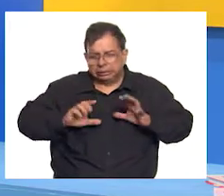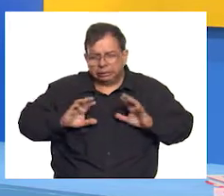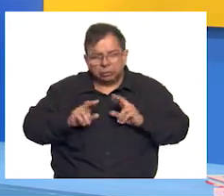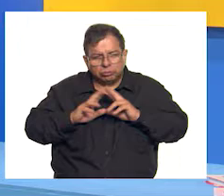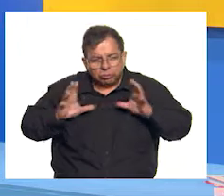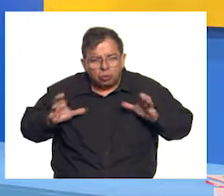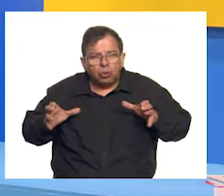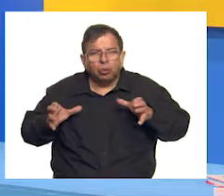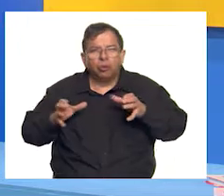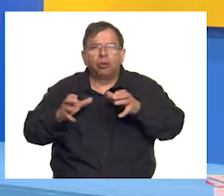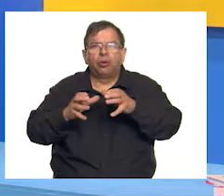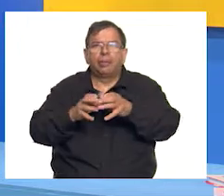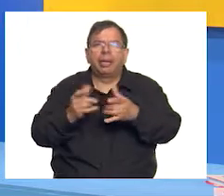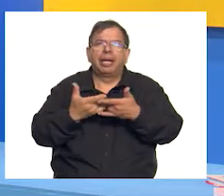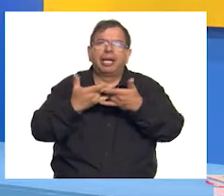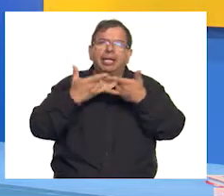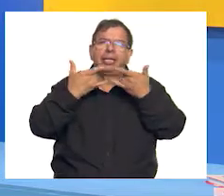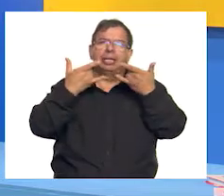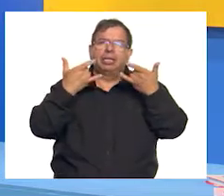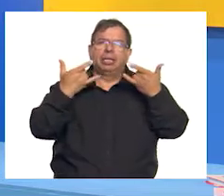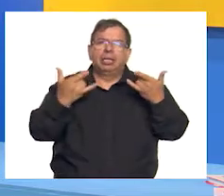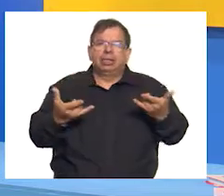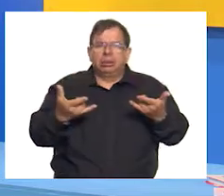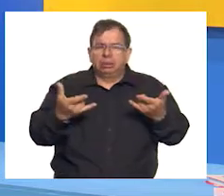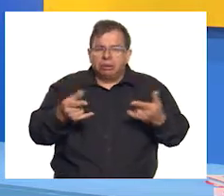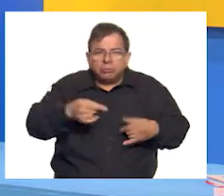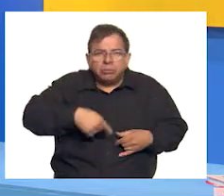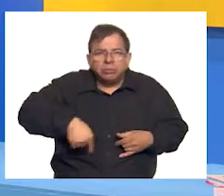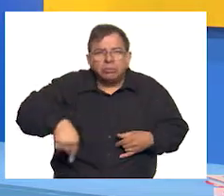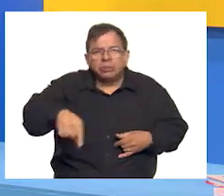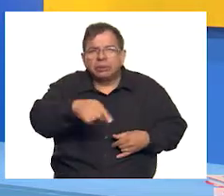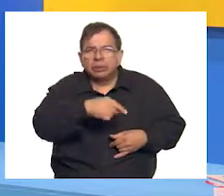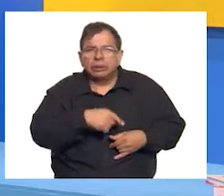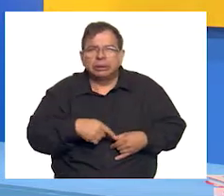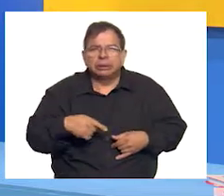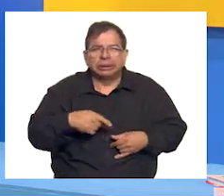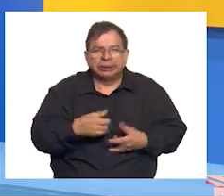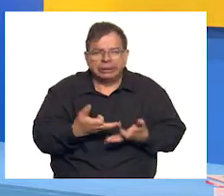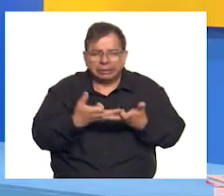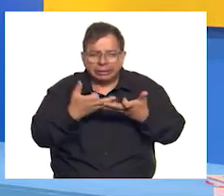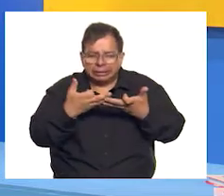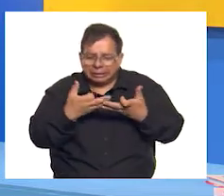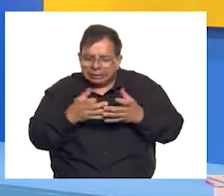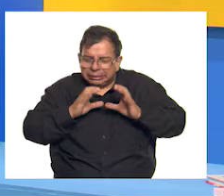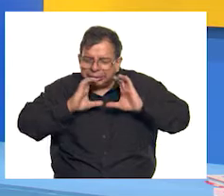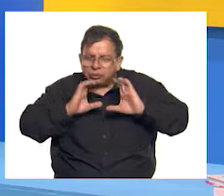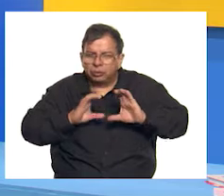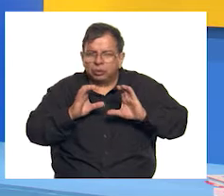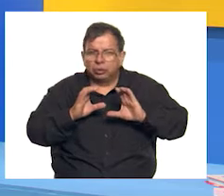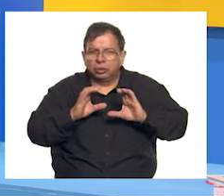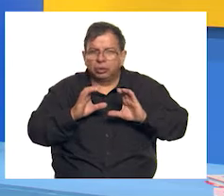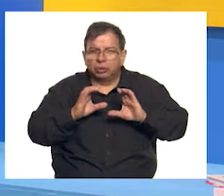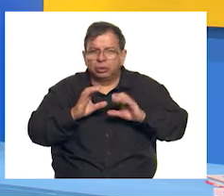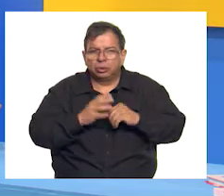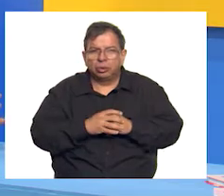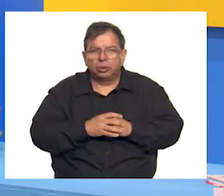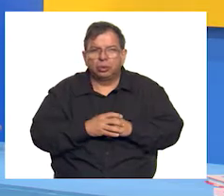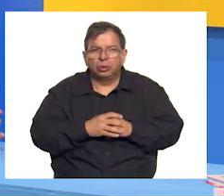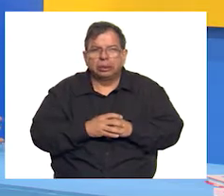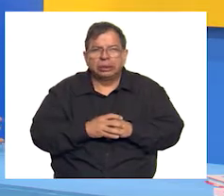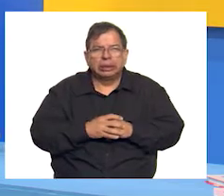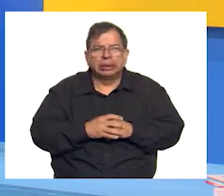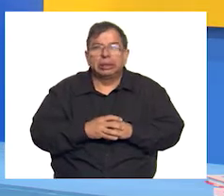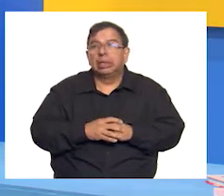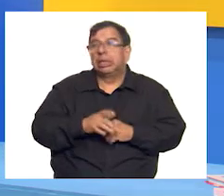para transmitir nuestras historias y cultivar en los niños el cuidado de nuestra tierra metipa, quien nos dio